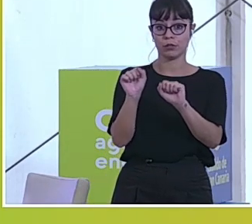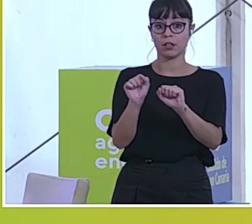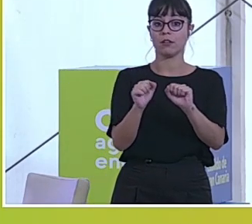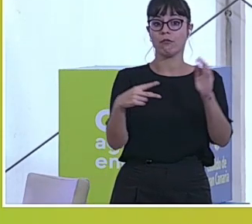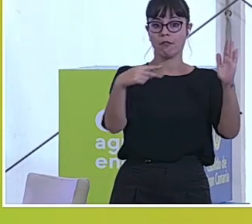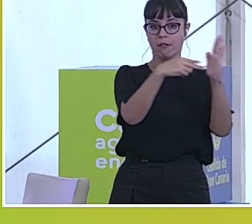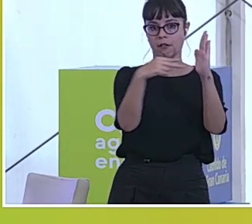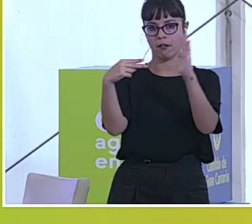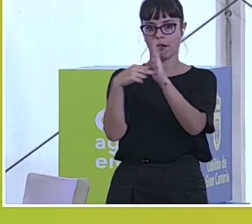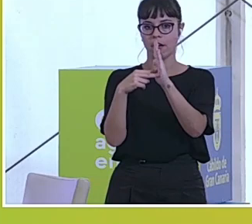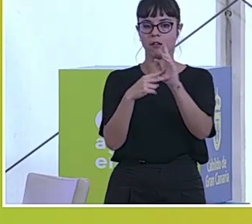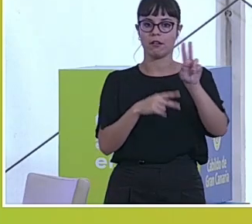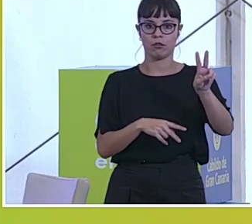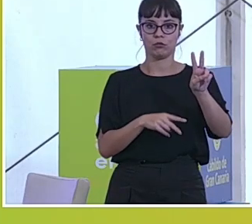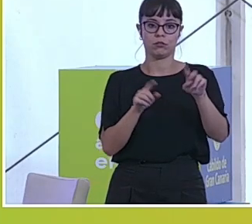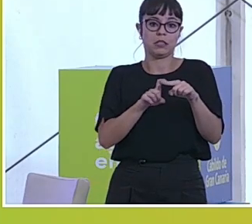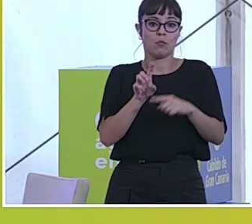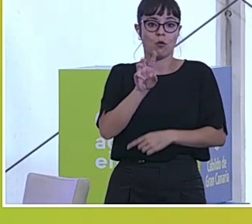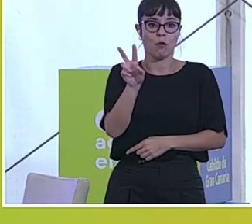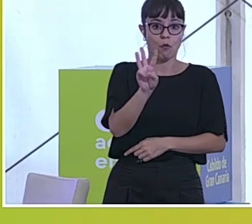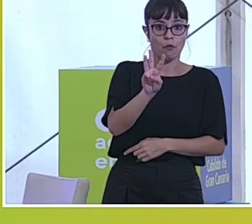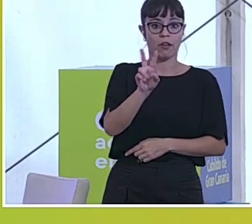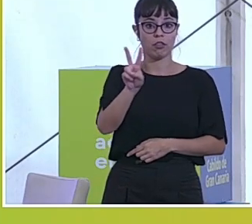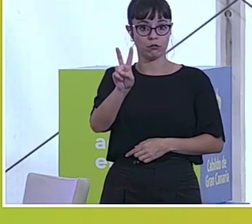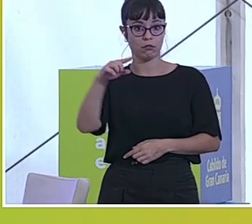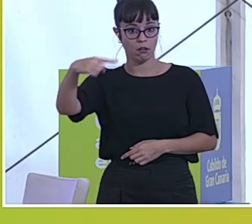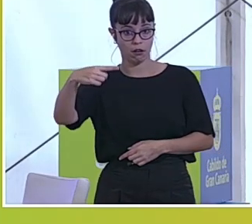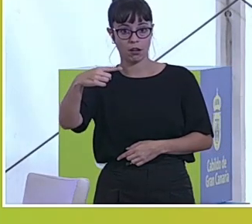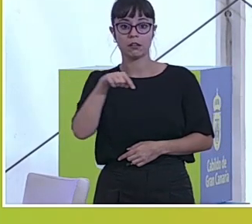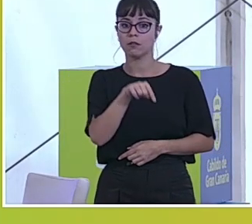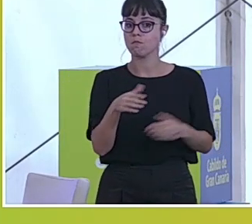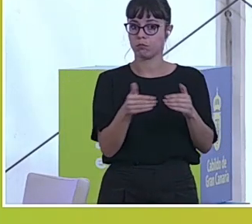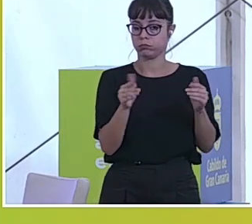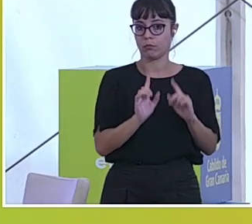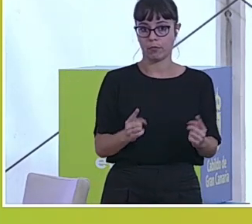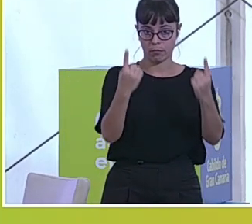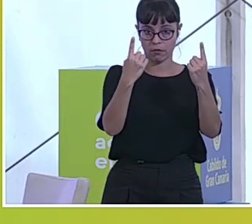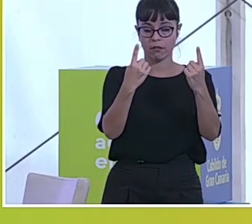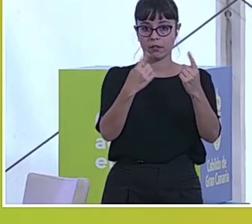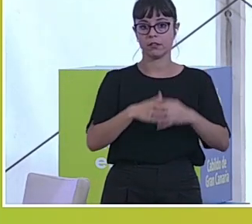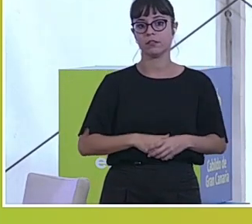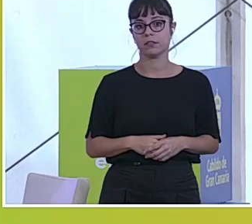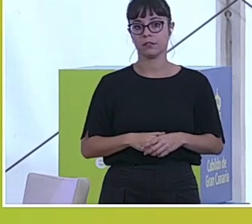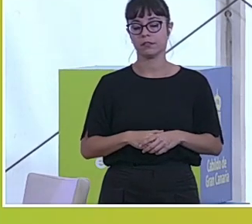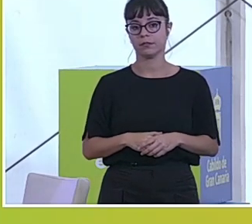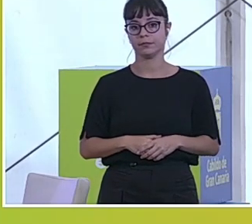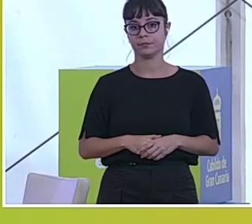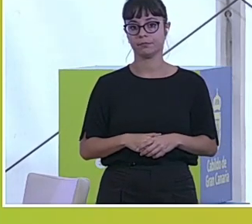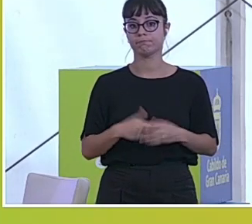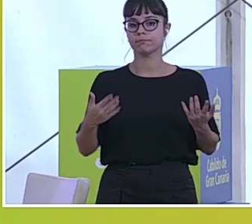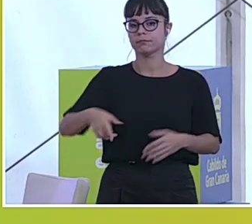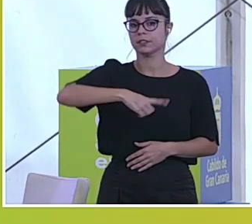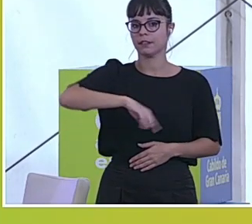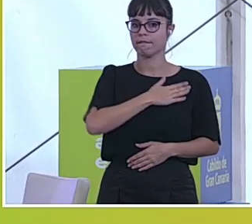¿vale? Son los primeros que se han instalado y la idea es intentar hacer pruebas incluso de aumentar la potencia en un